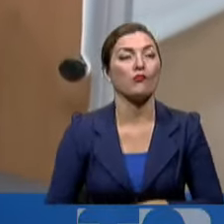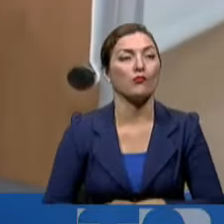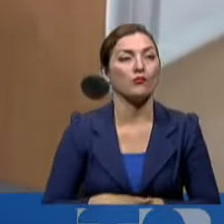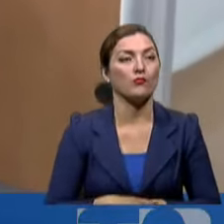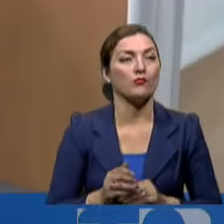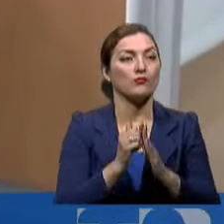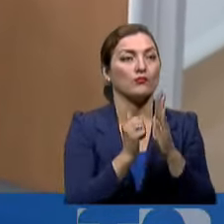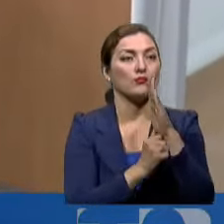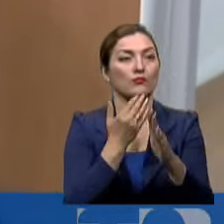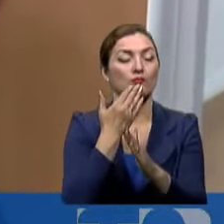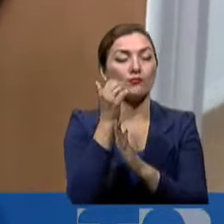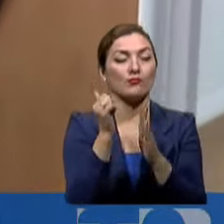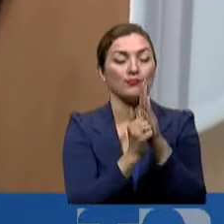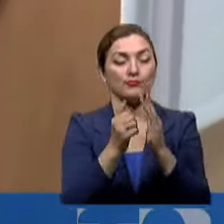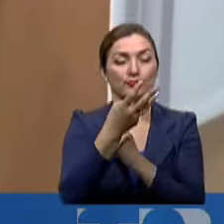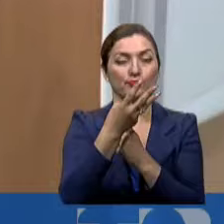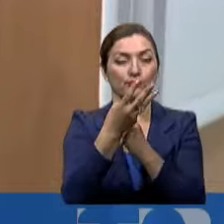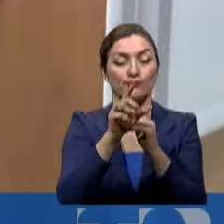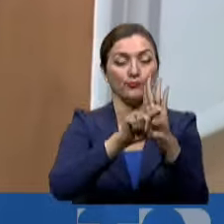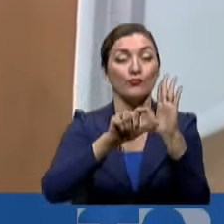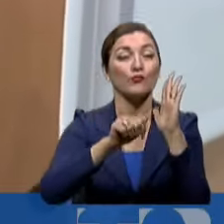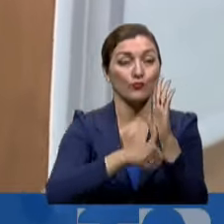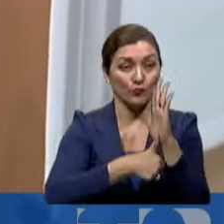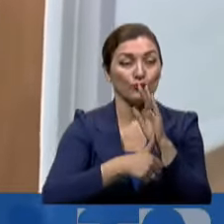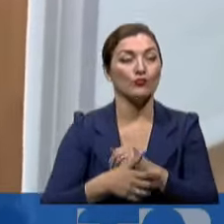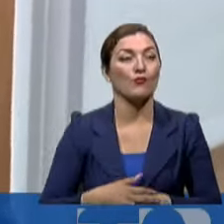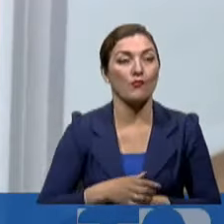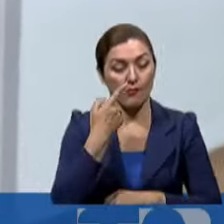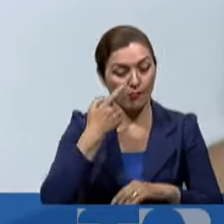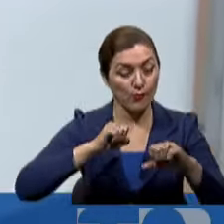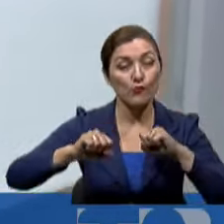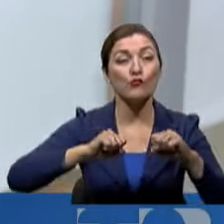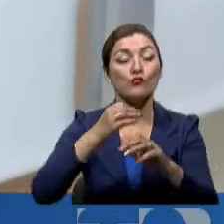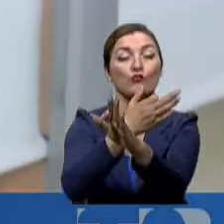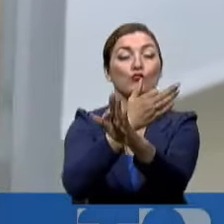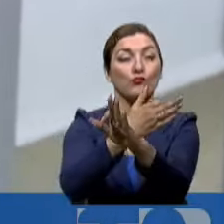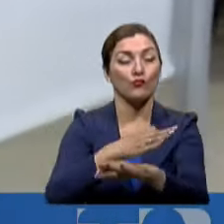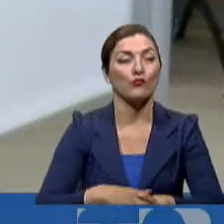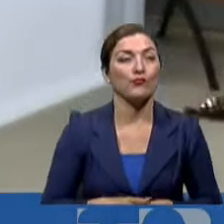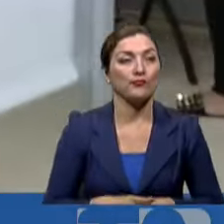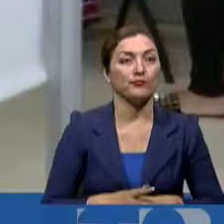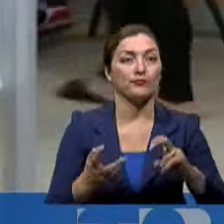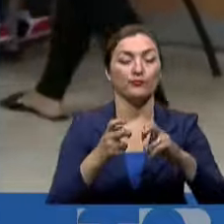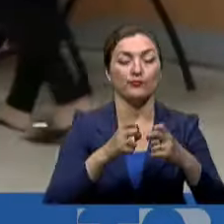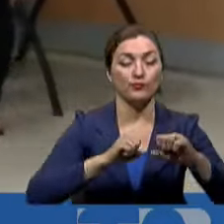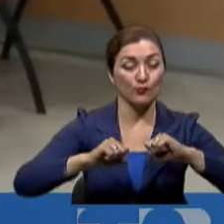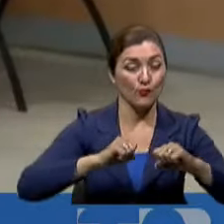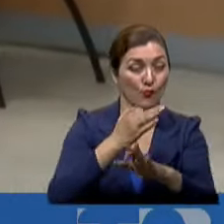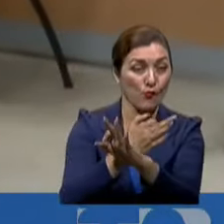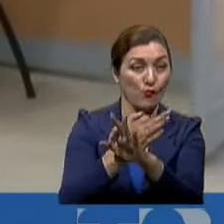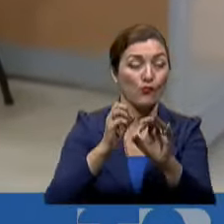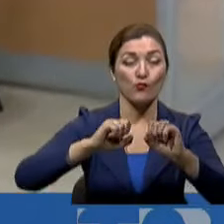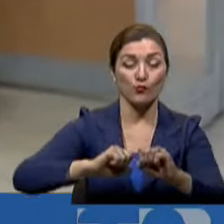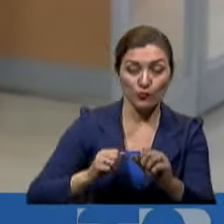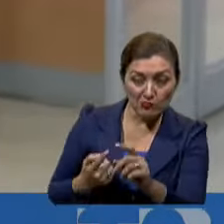pueden agendar a través de la agencia virtual del Registro Civil. Ahí pueden gestionar también su turno. En caso de que tengan algún problema en gestionar el turno,